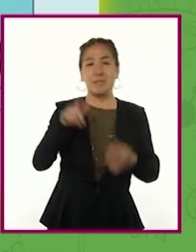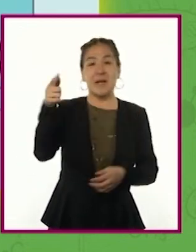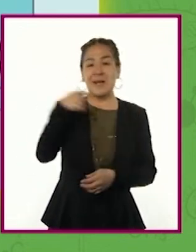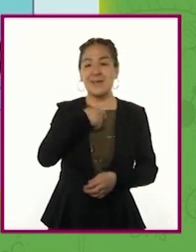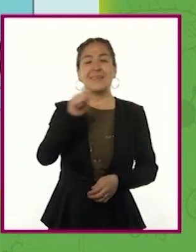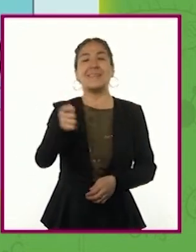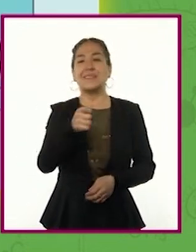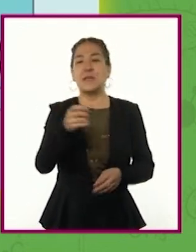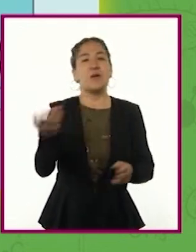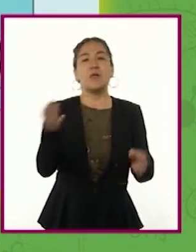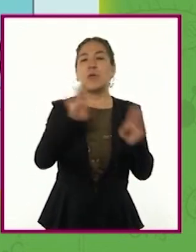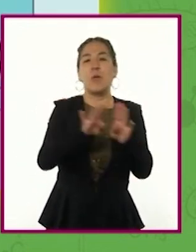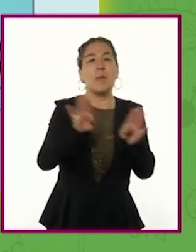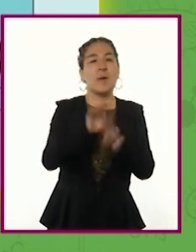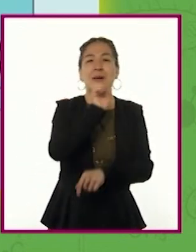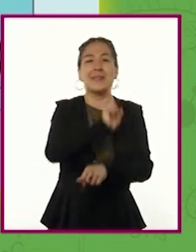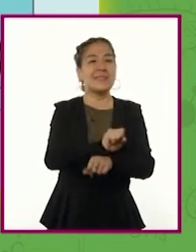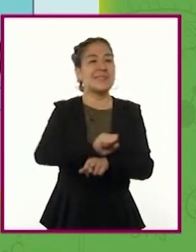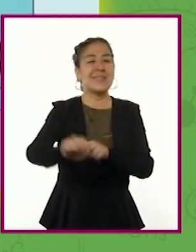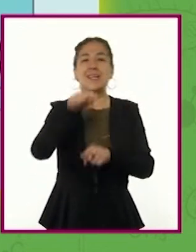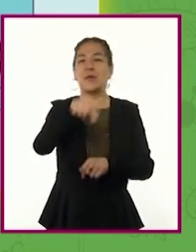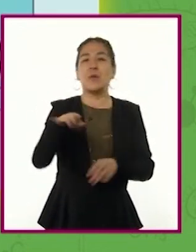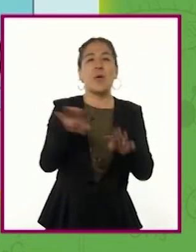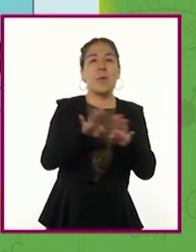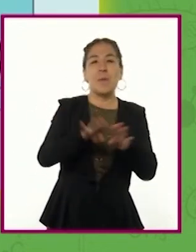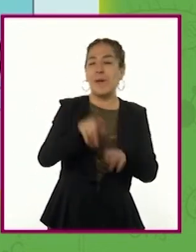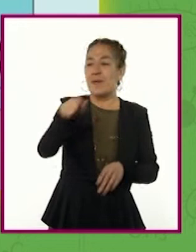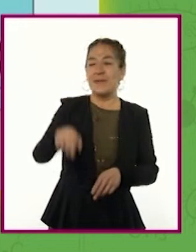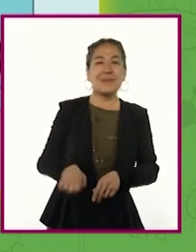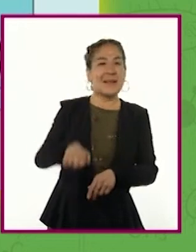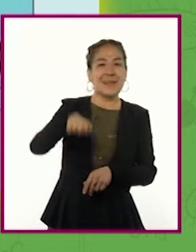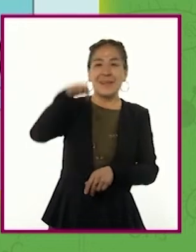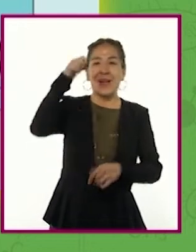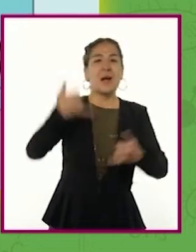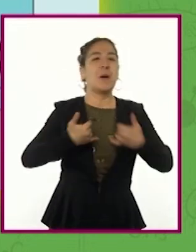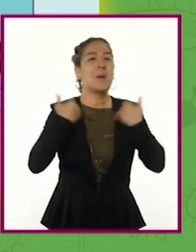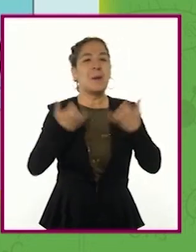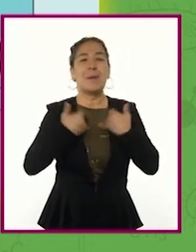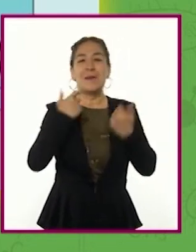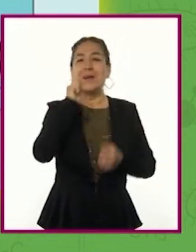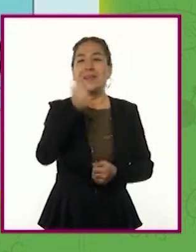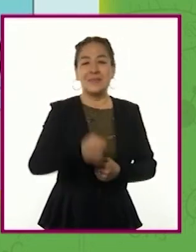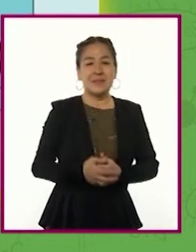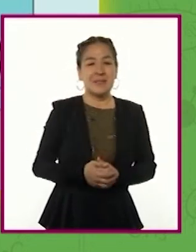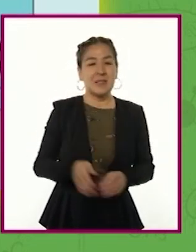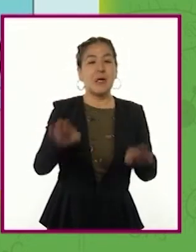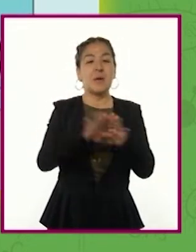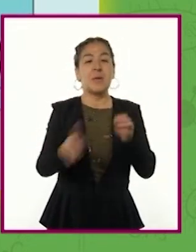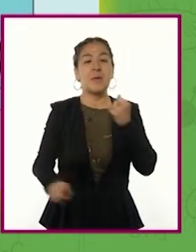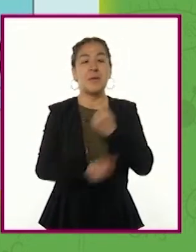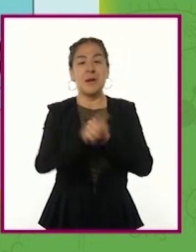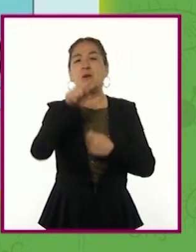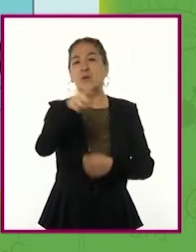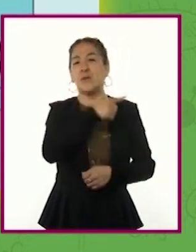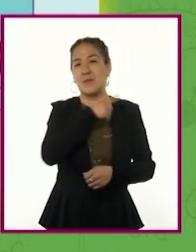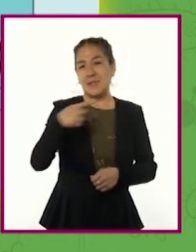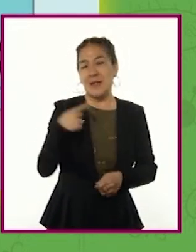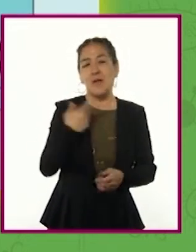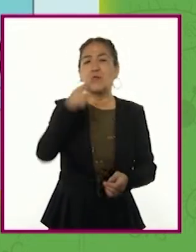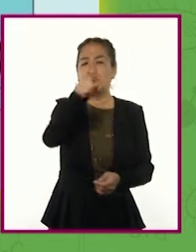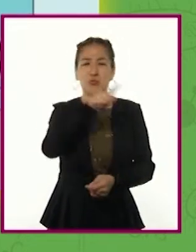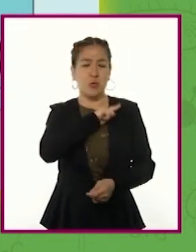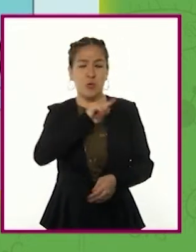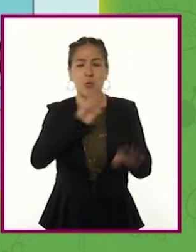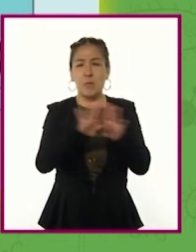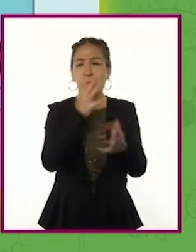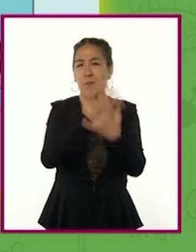solo me estaba desarrollando y que para liberar toda esta energía sexual que tenía acumulada, podía masturbarme. Cuando